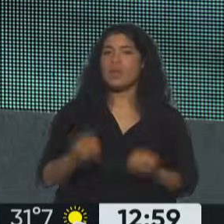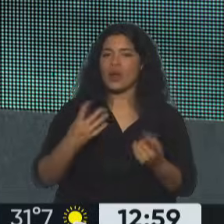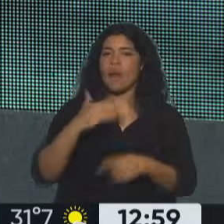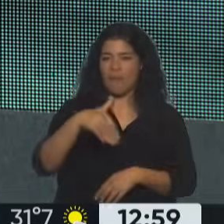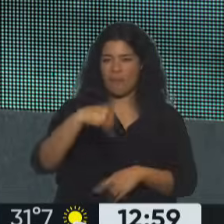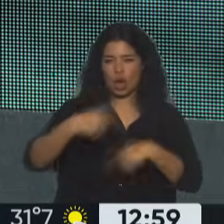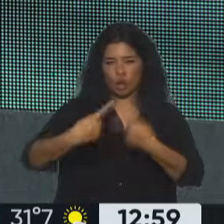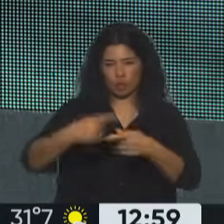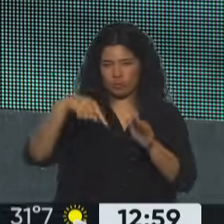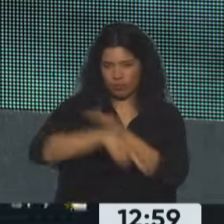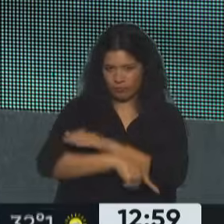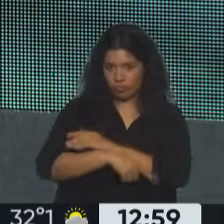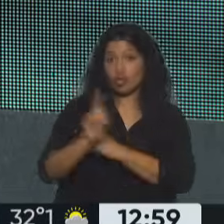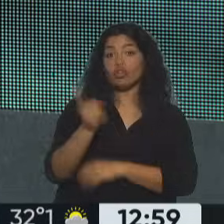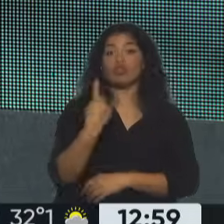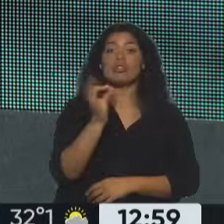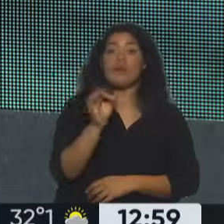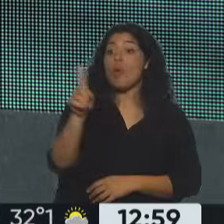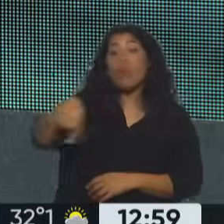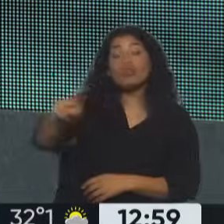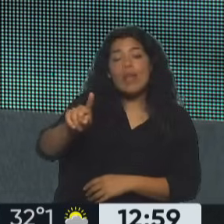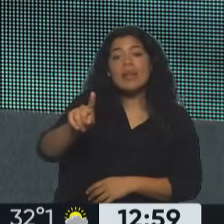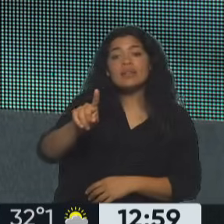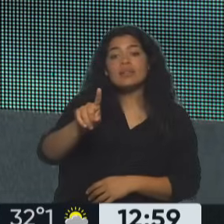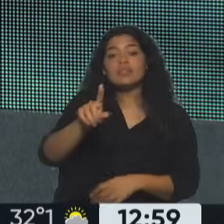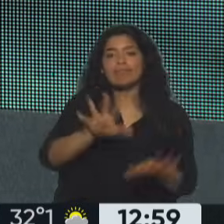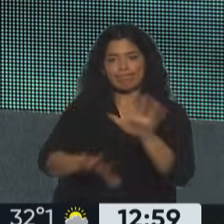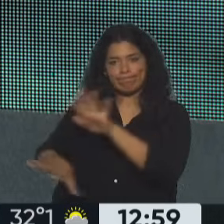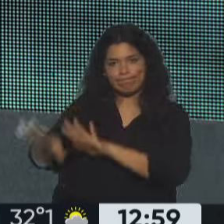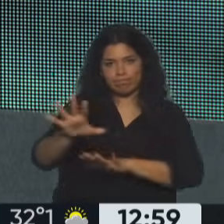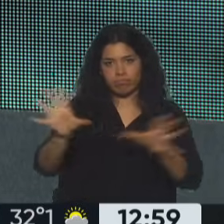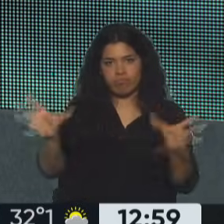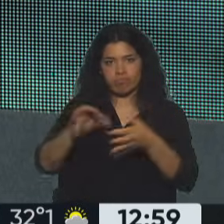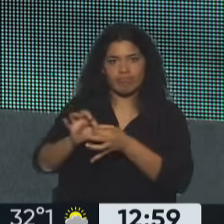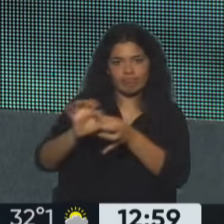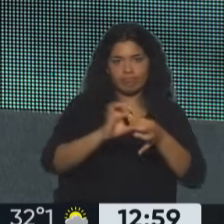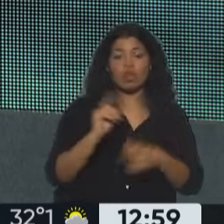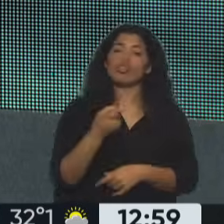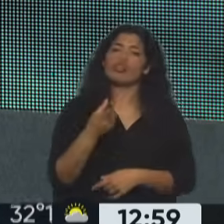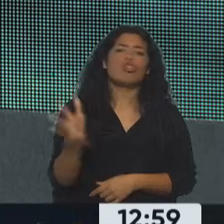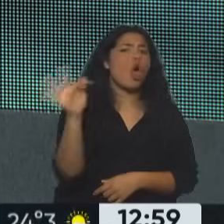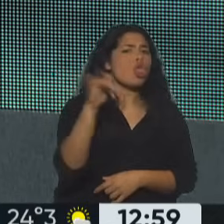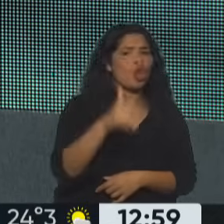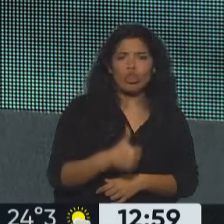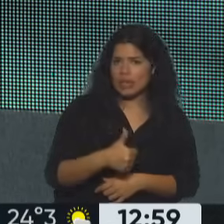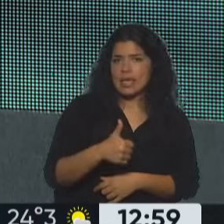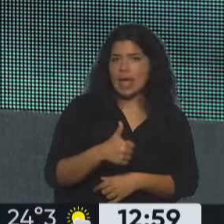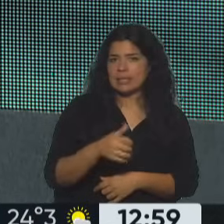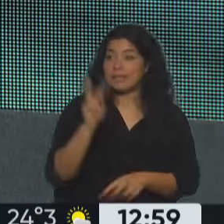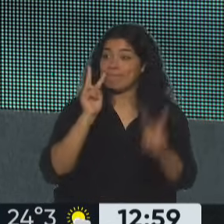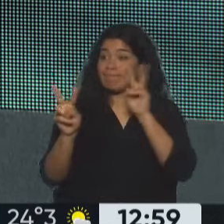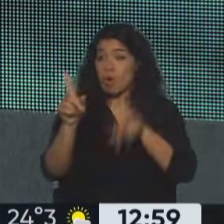a seguir el tema muy de cerca sabemos que ustedes están organizando y sabemos que es un trabajo con el que nos atravesamos cotidianamente todos los vemos